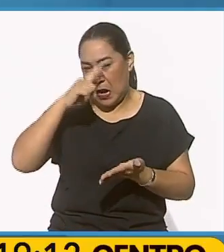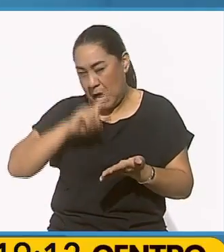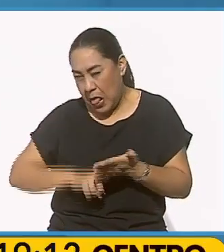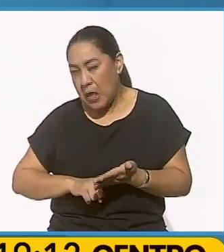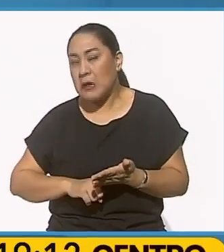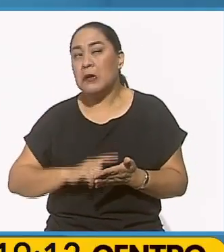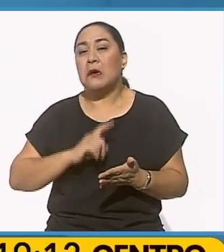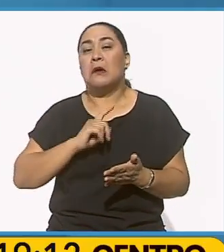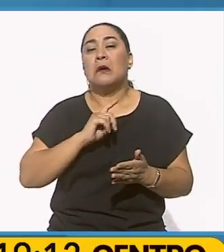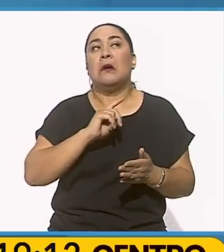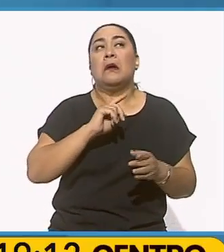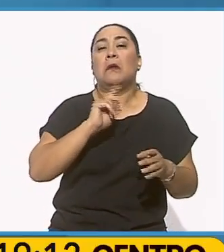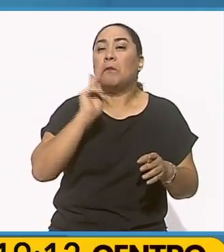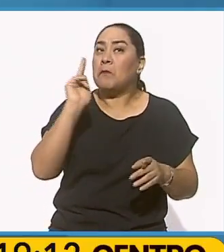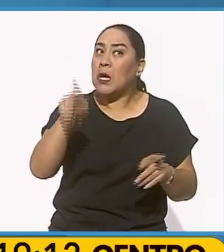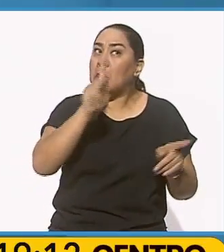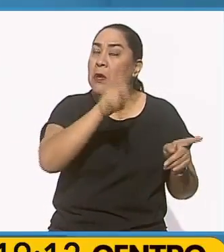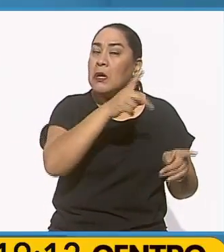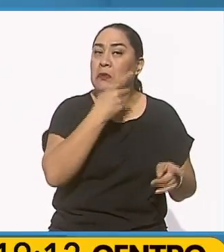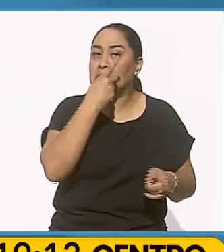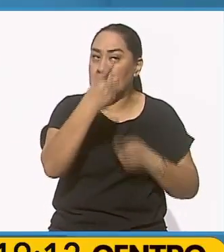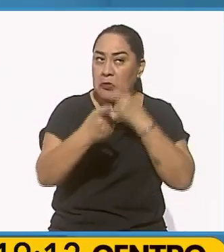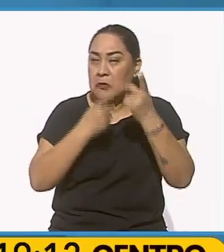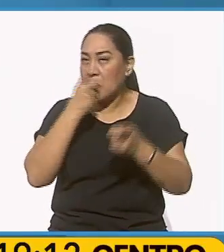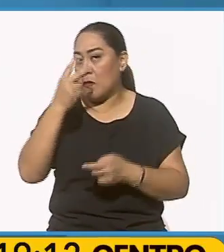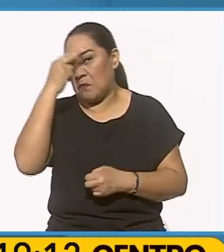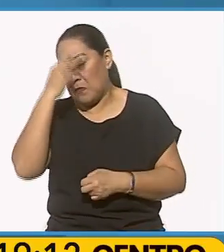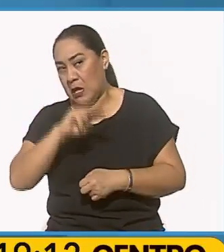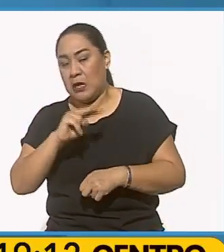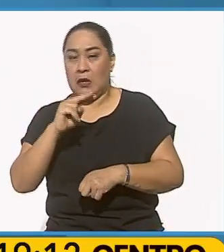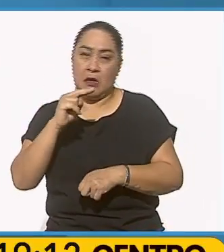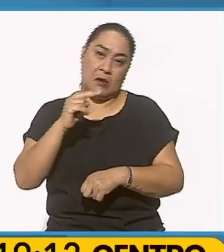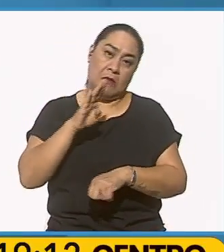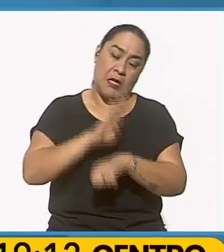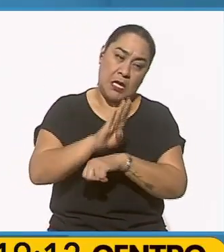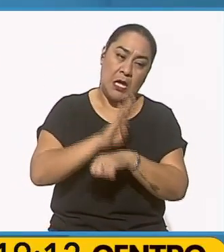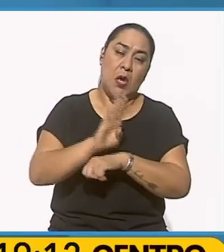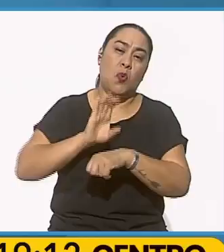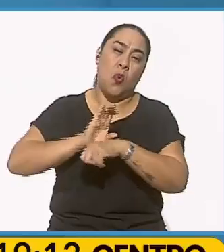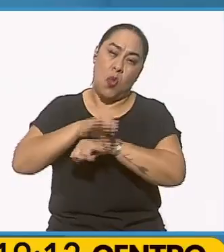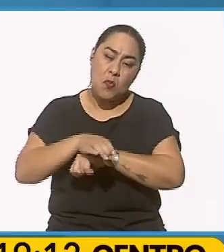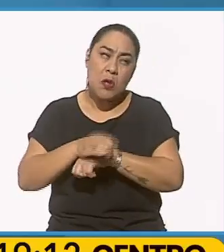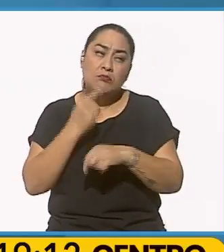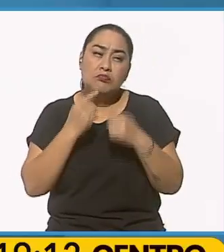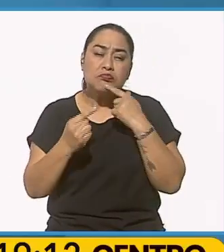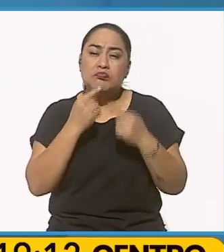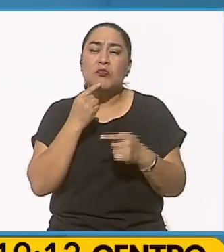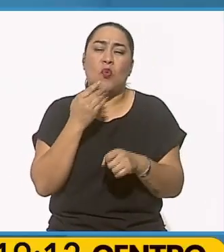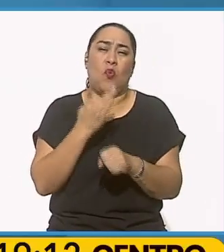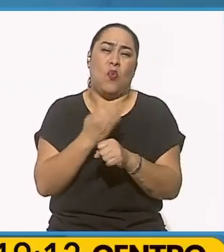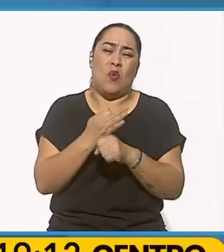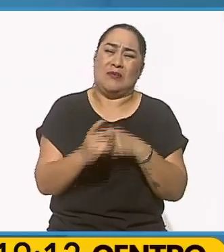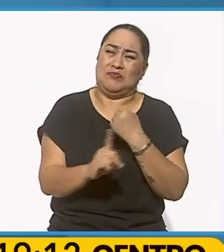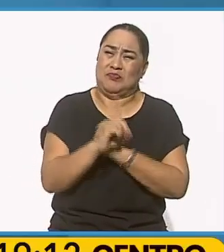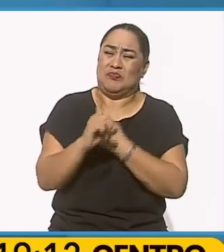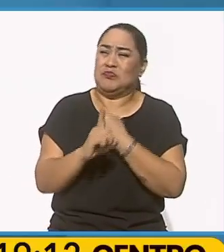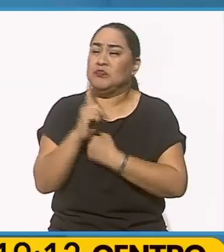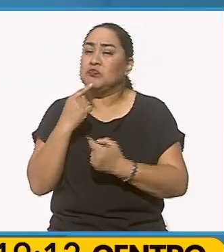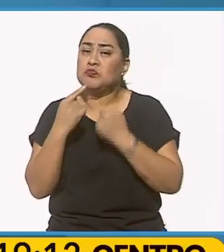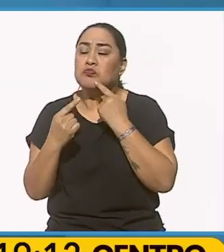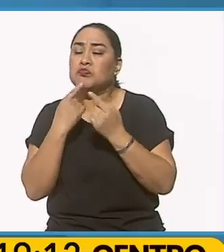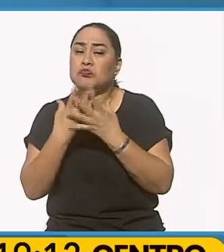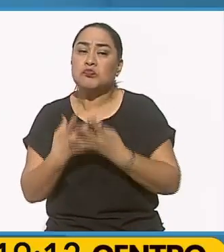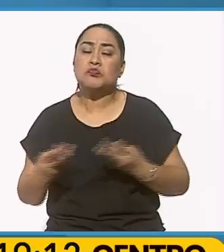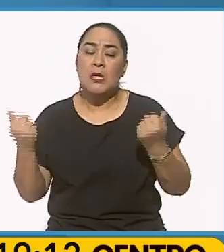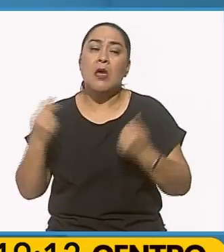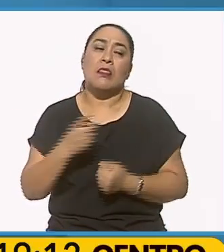actores internacionales, en México, en Brasil, en Colombia, en otros países, que la solución a todo tipo de problema doméstico tiene que